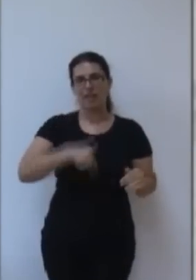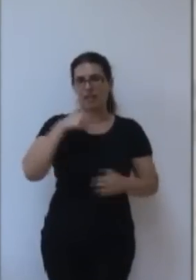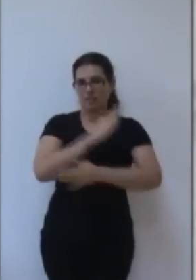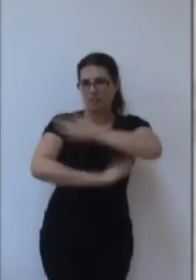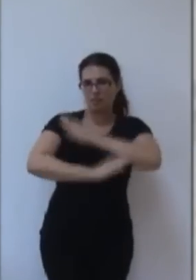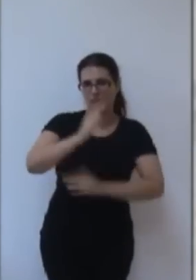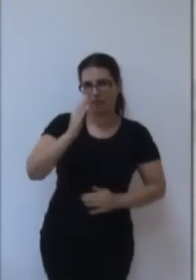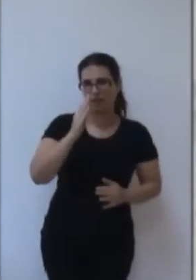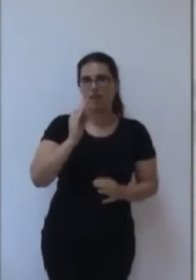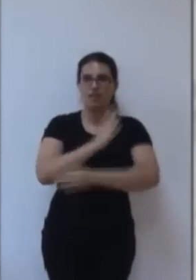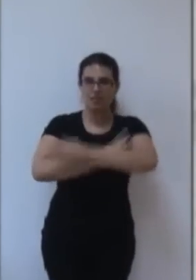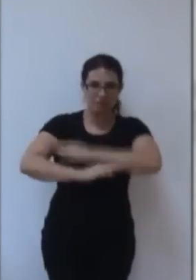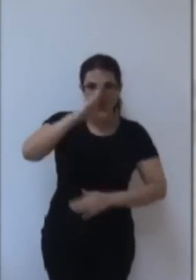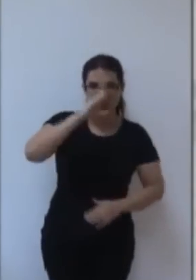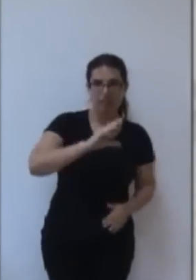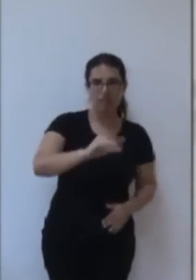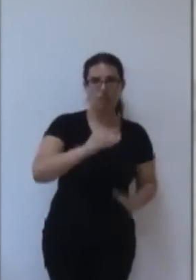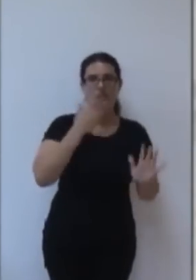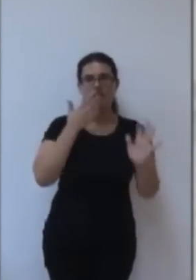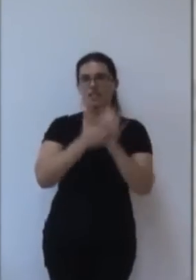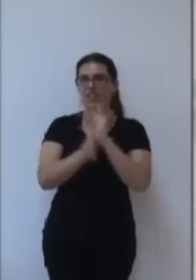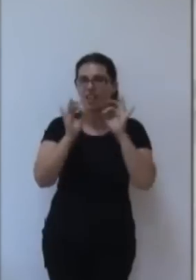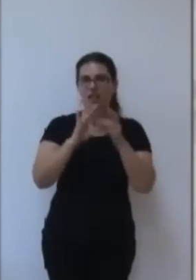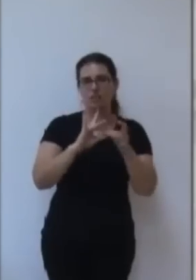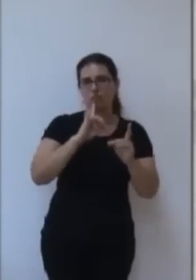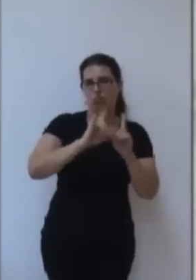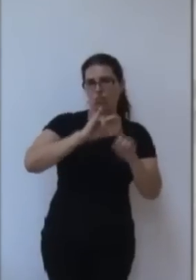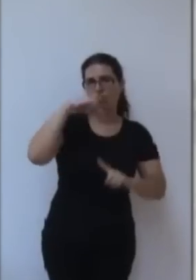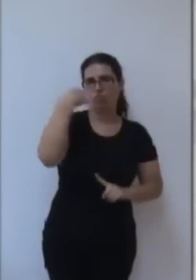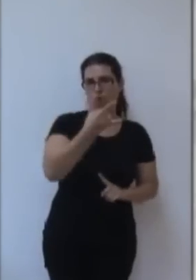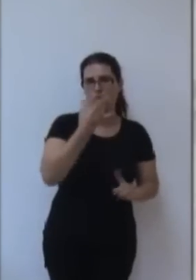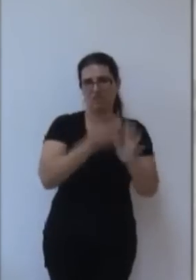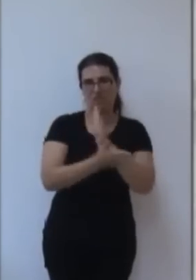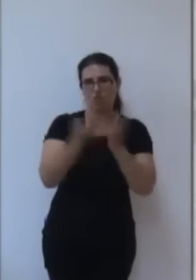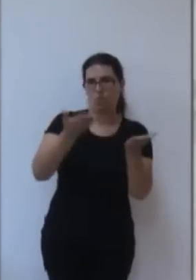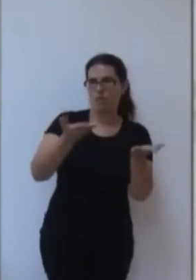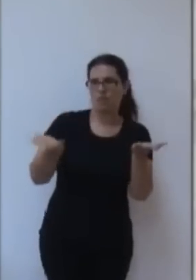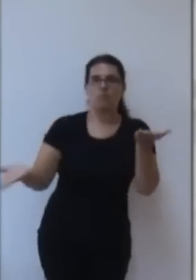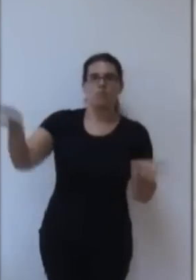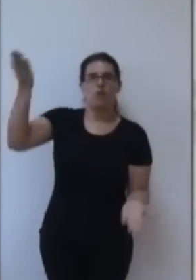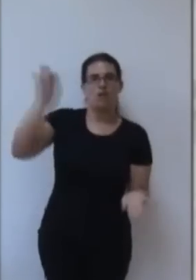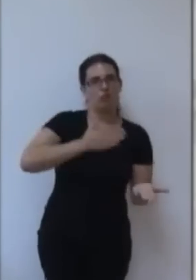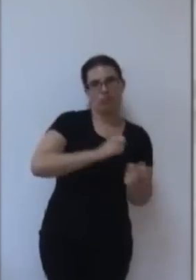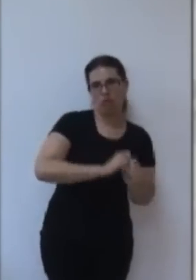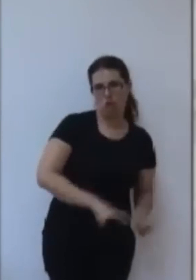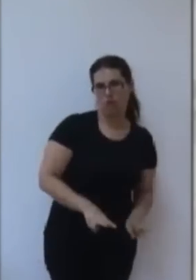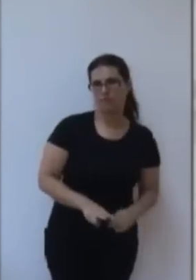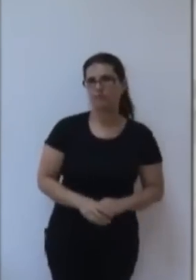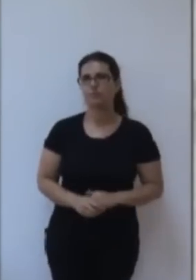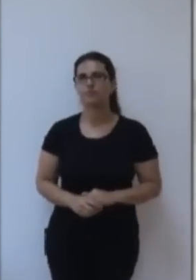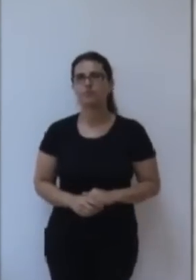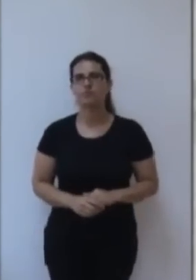discapacidad intelectual es hasta 2 veces más, con lo cual ahí están los datos. Más, o sea, de